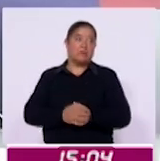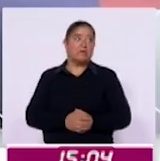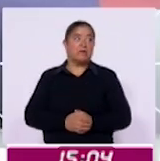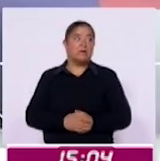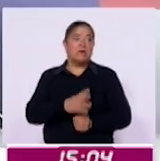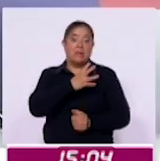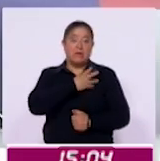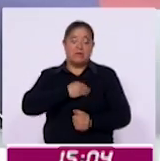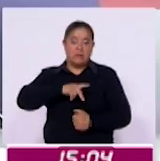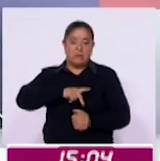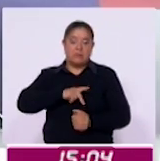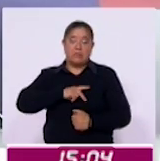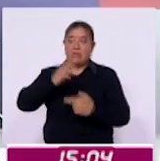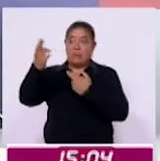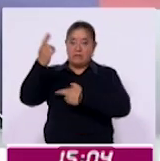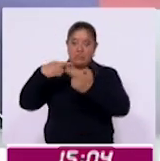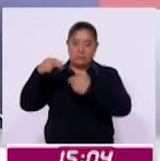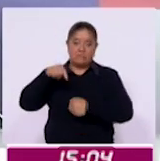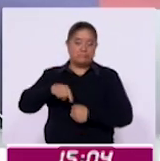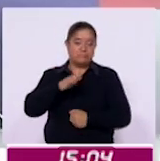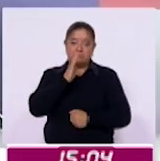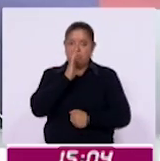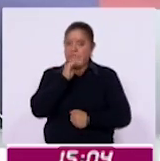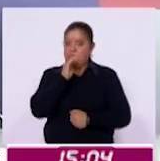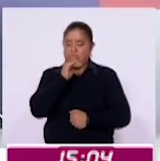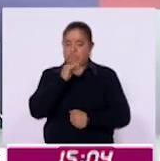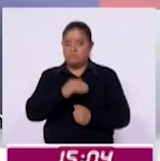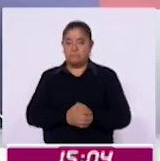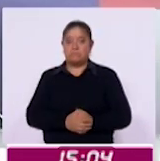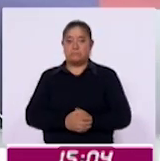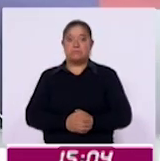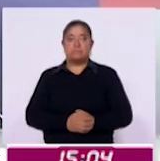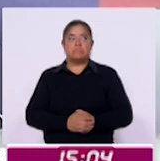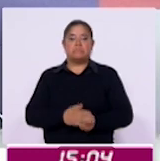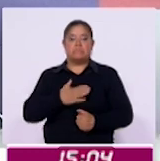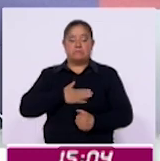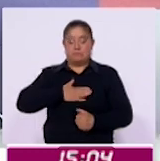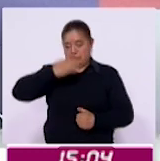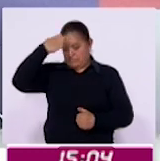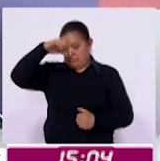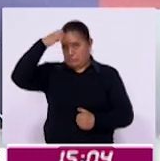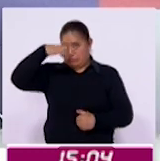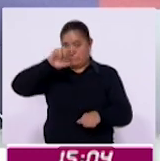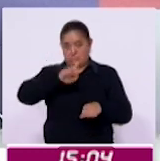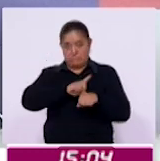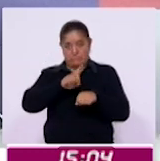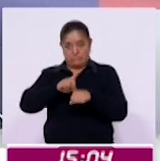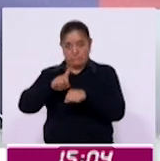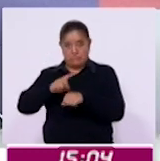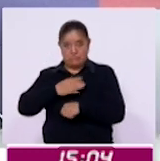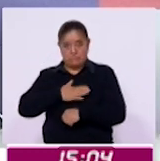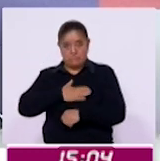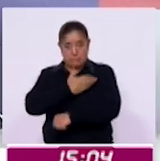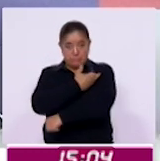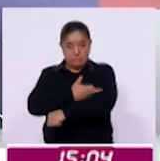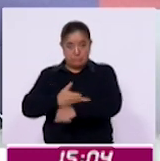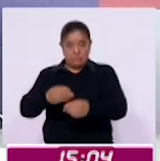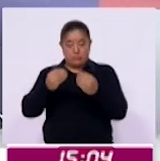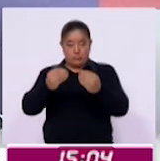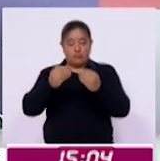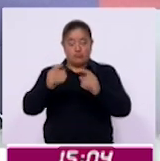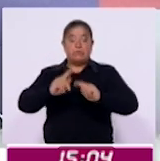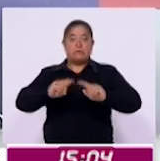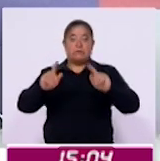podido volver a casa y nosotros lo extrañamos todos los días. Como nosotros, hay muchas familias en Tlaxcala que